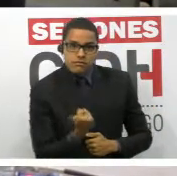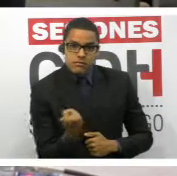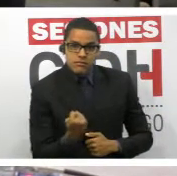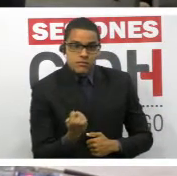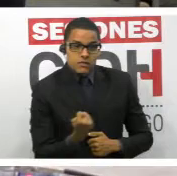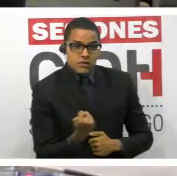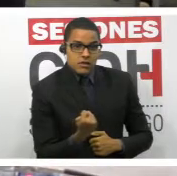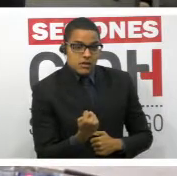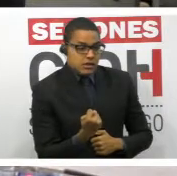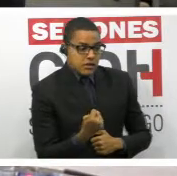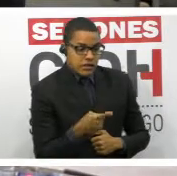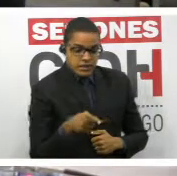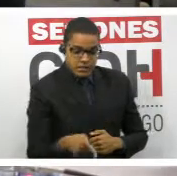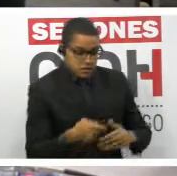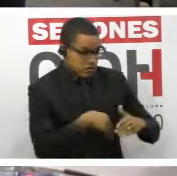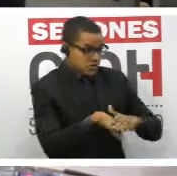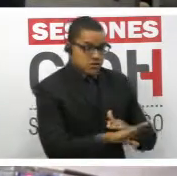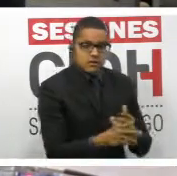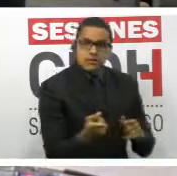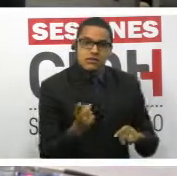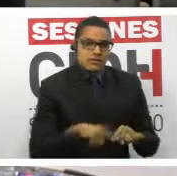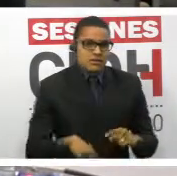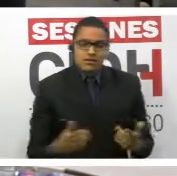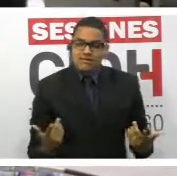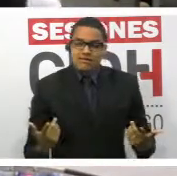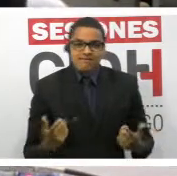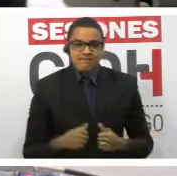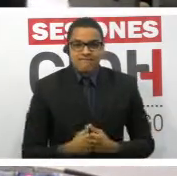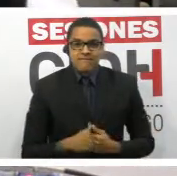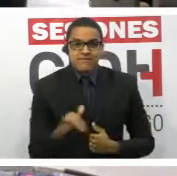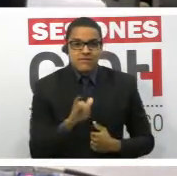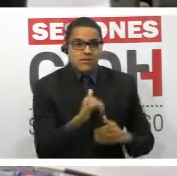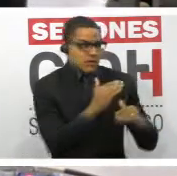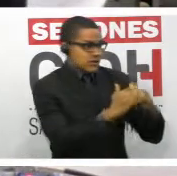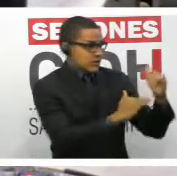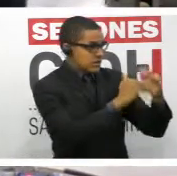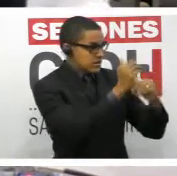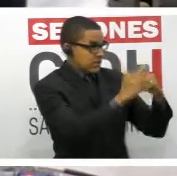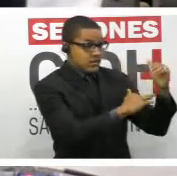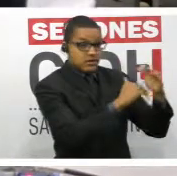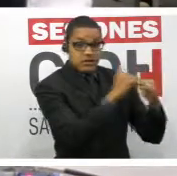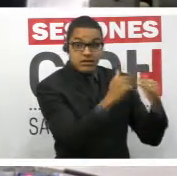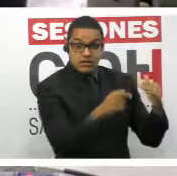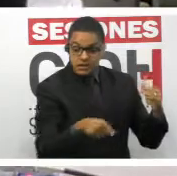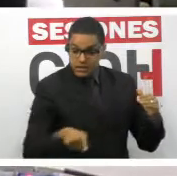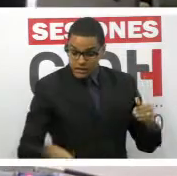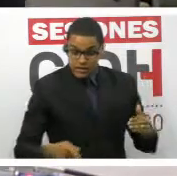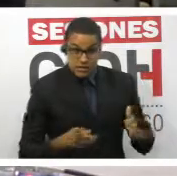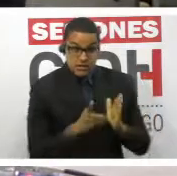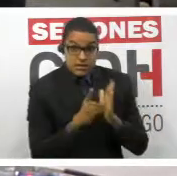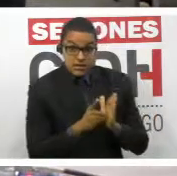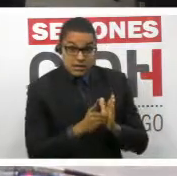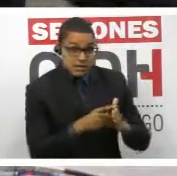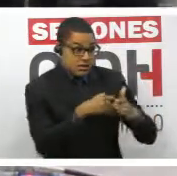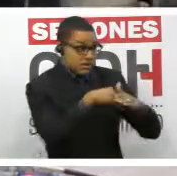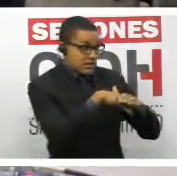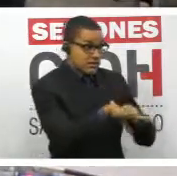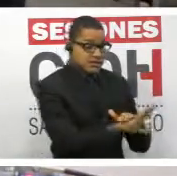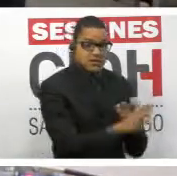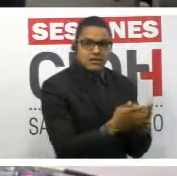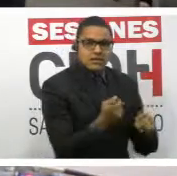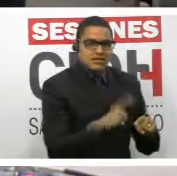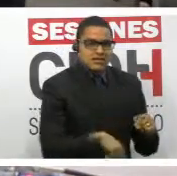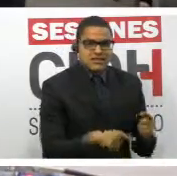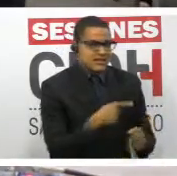digamos son inaccesibles bueno y las infraestructuras en general digamos sobre todo las infraestructuras de décadas pasadas